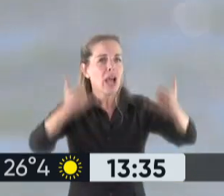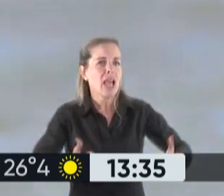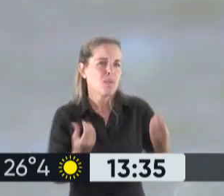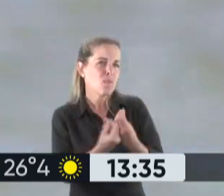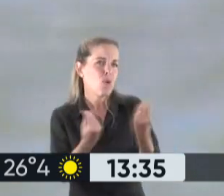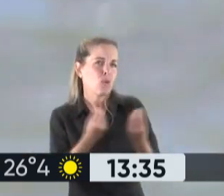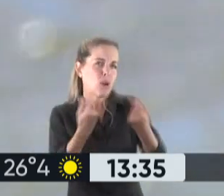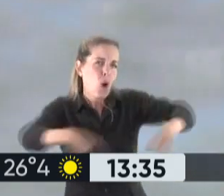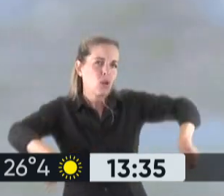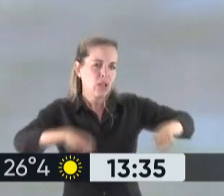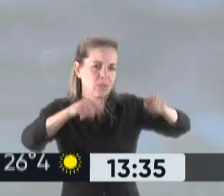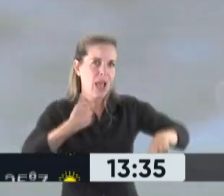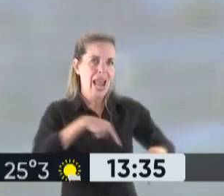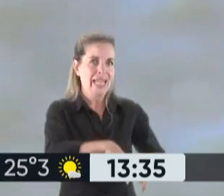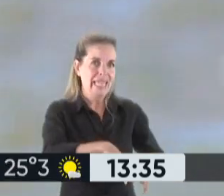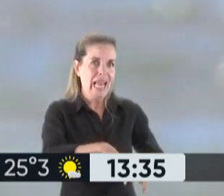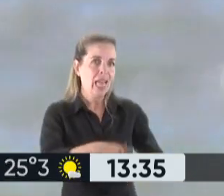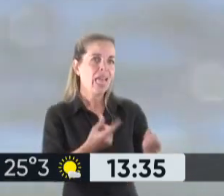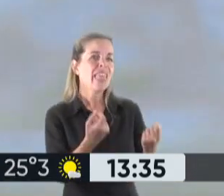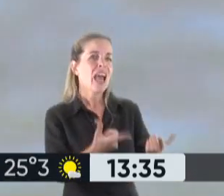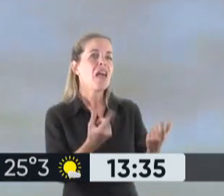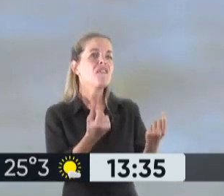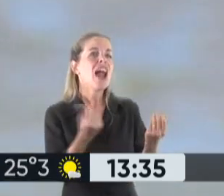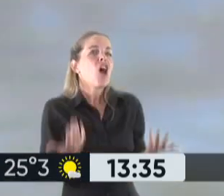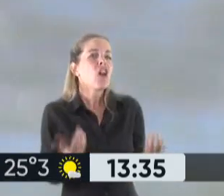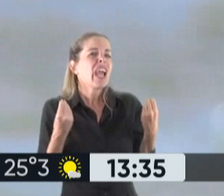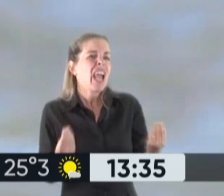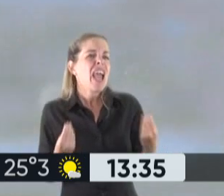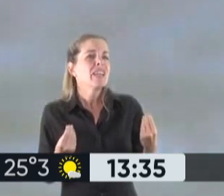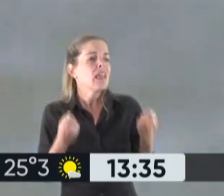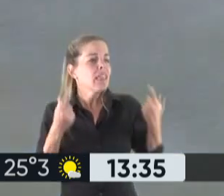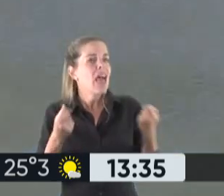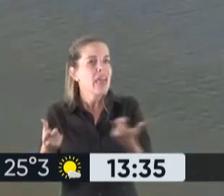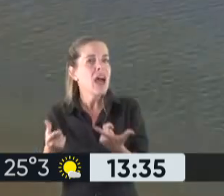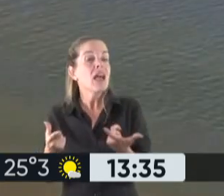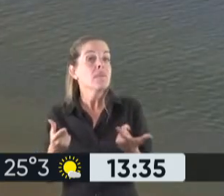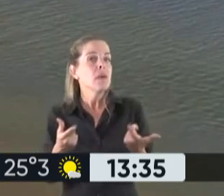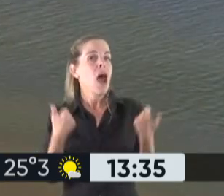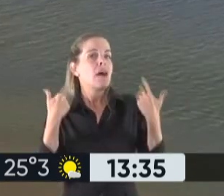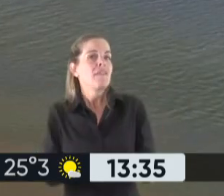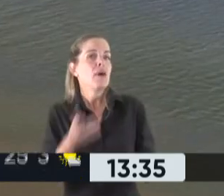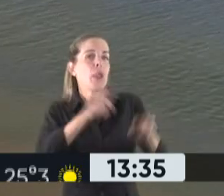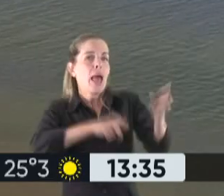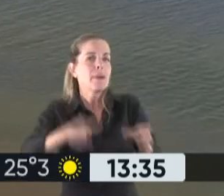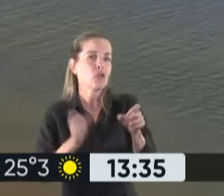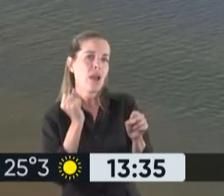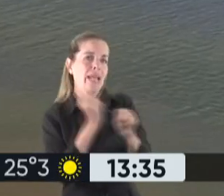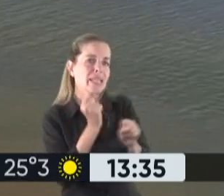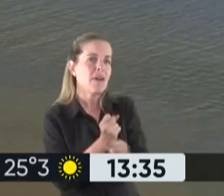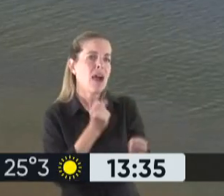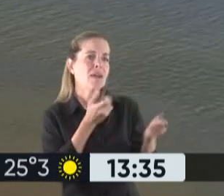muchos. Y ponerlos en valor es ponerlos al servicio de los que producen, de los que